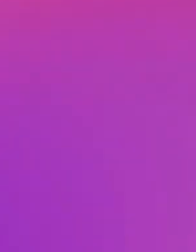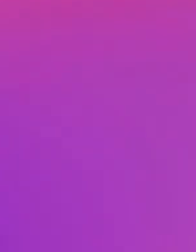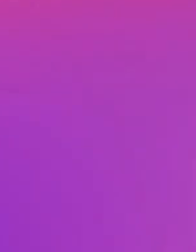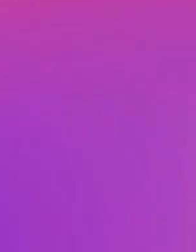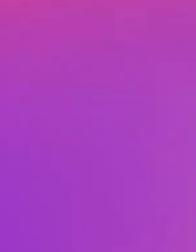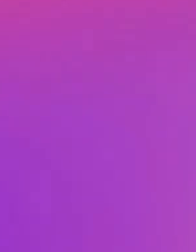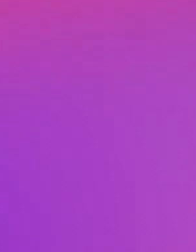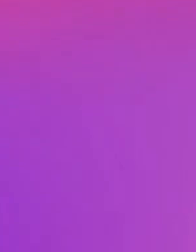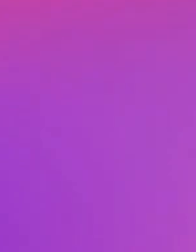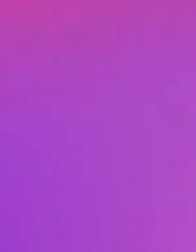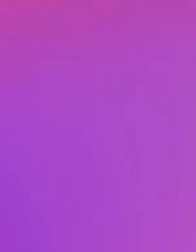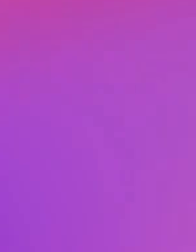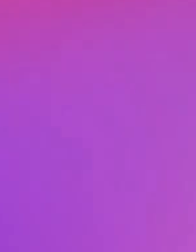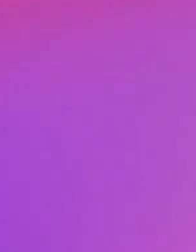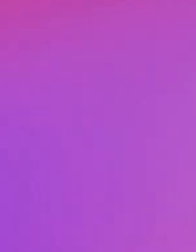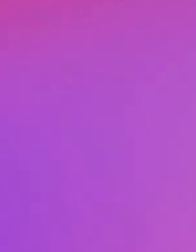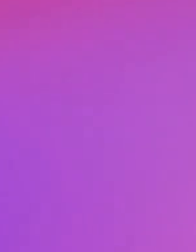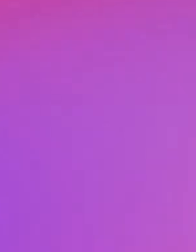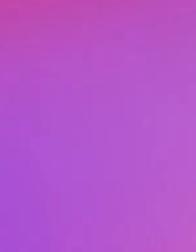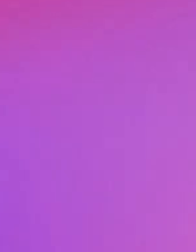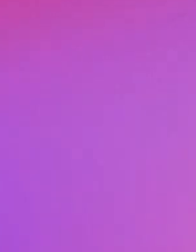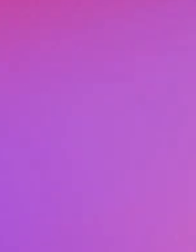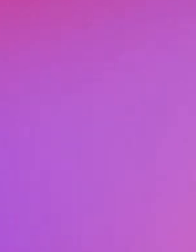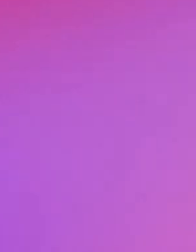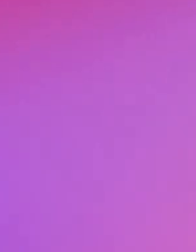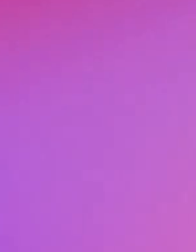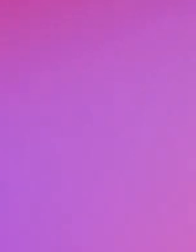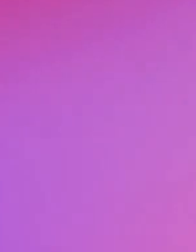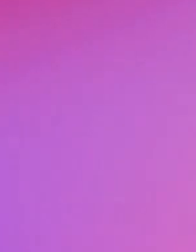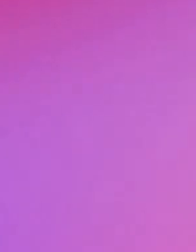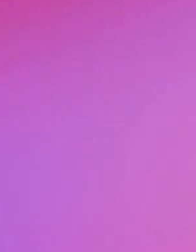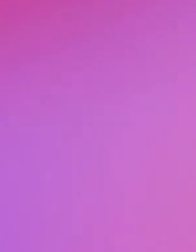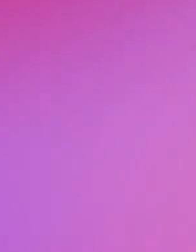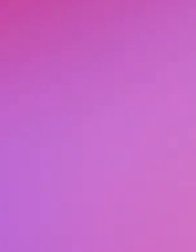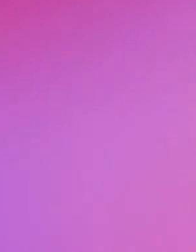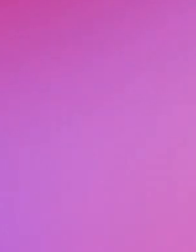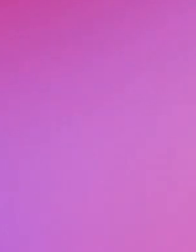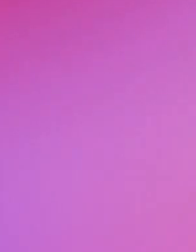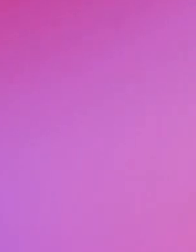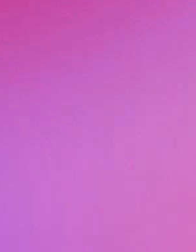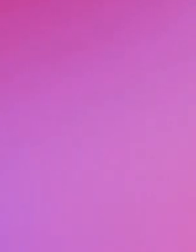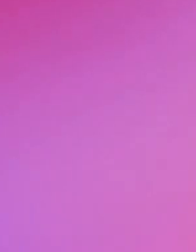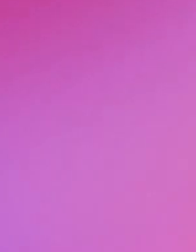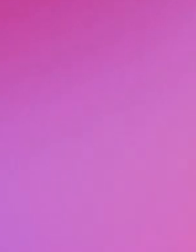conalitec.cep.gov.mx. Y recuerda que también cuentas con el sitio